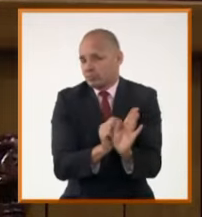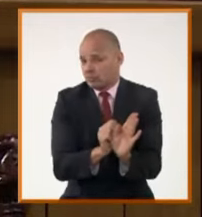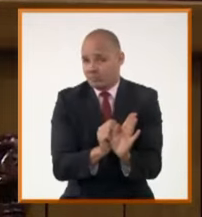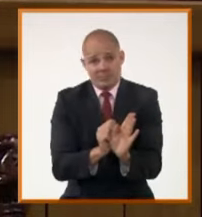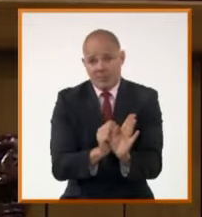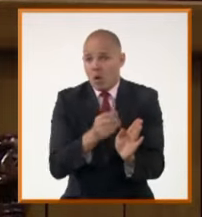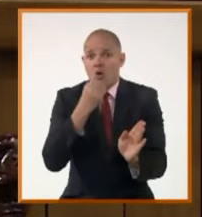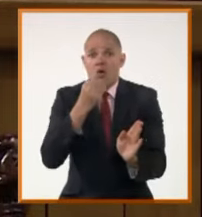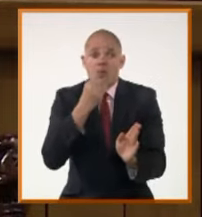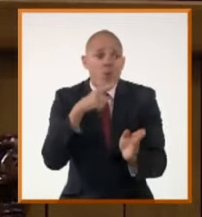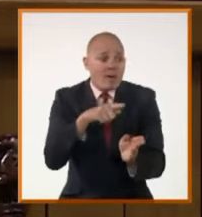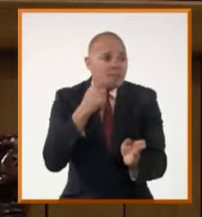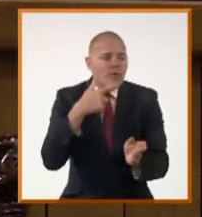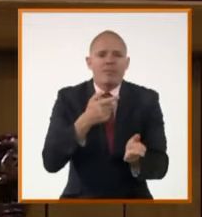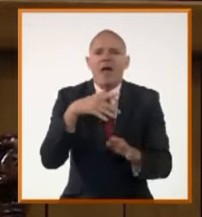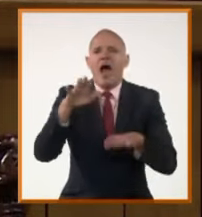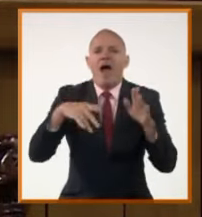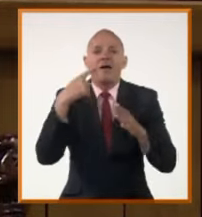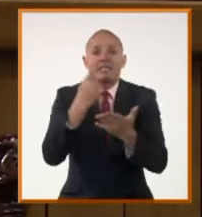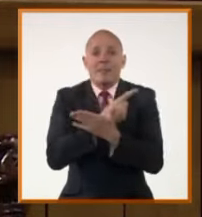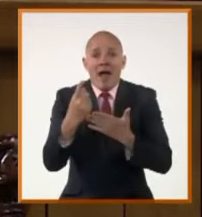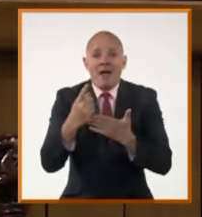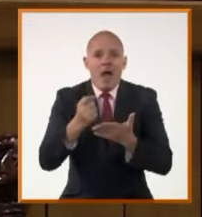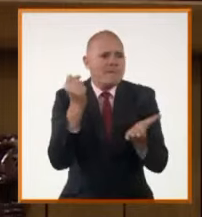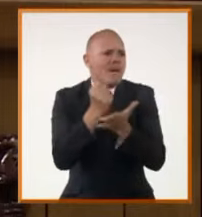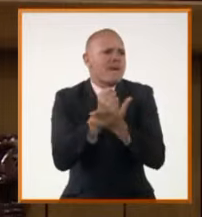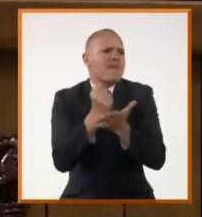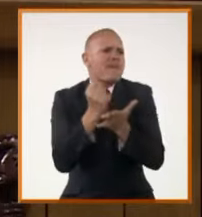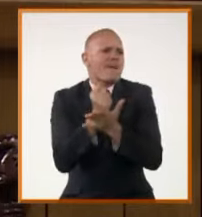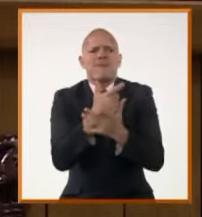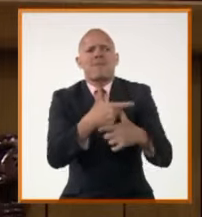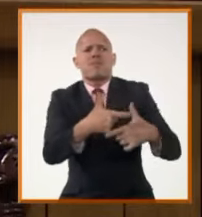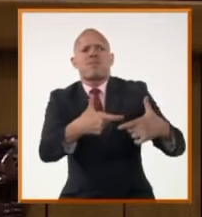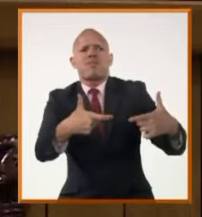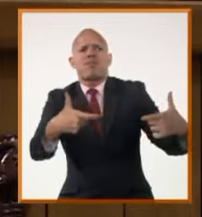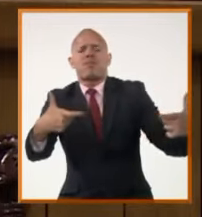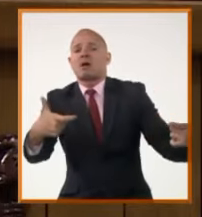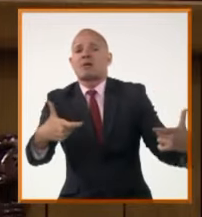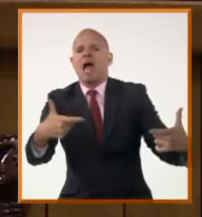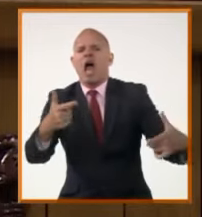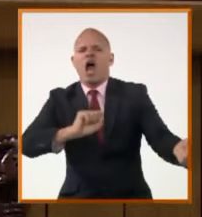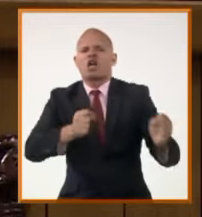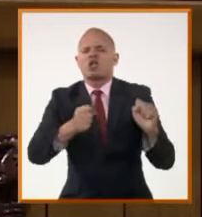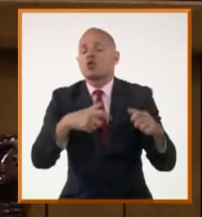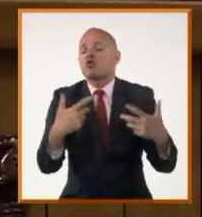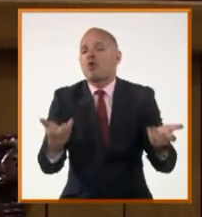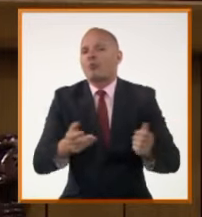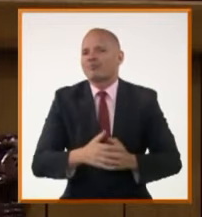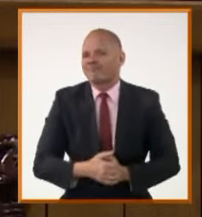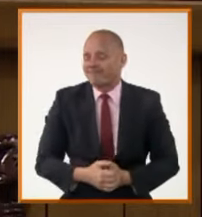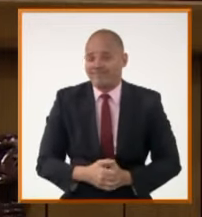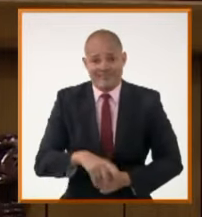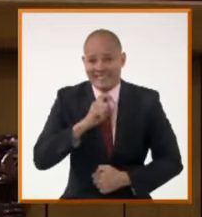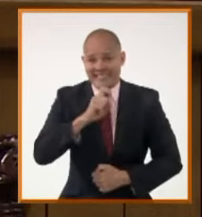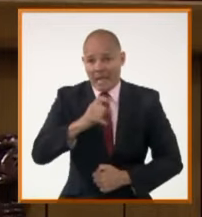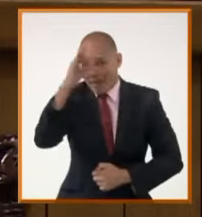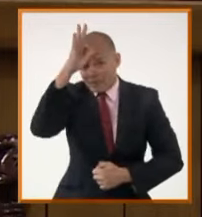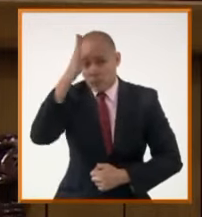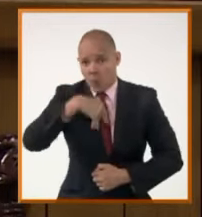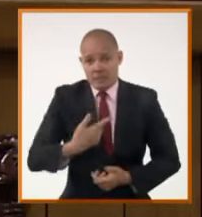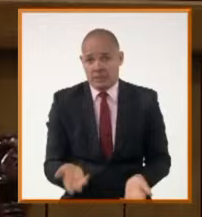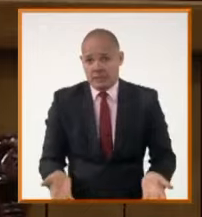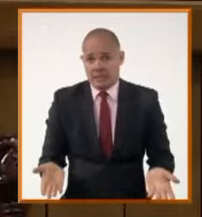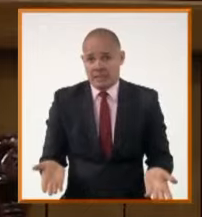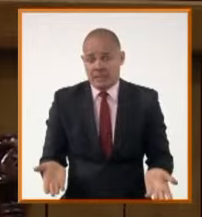ese proceso. Y después surgieron las relaciones entre las empresas, donde se